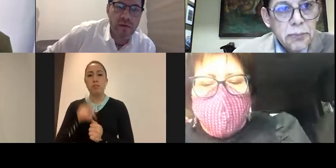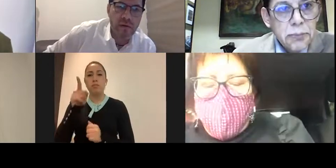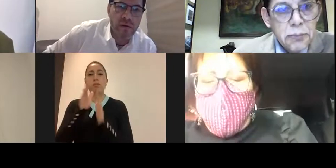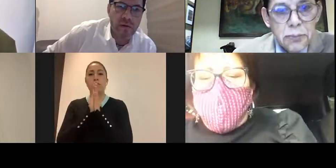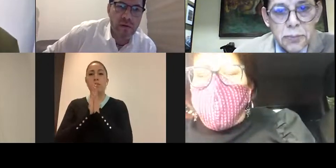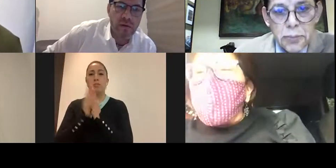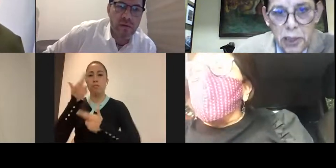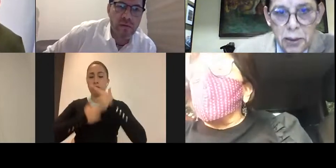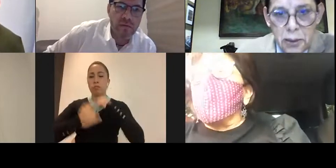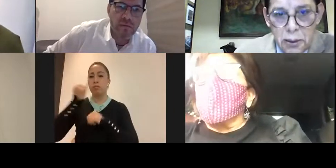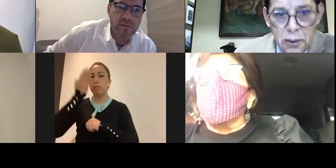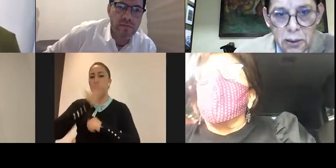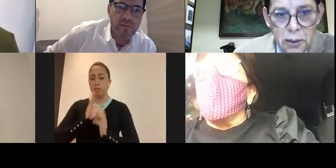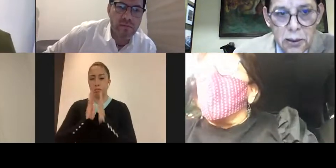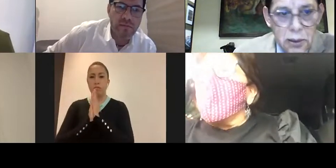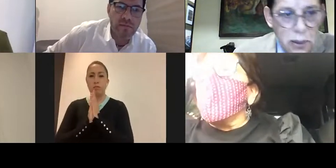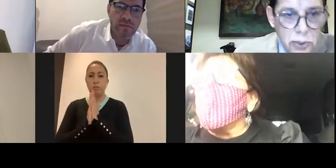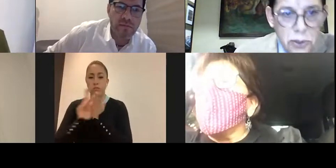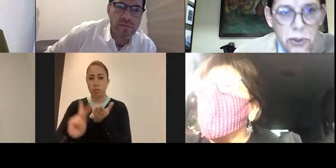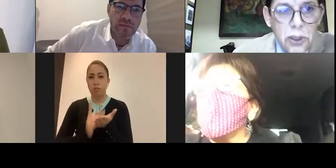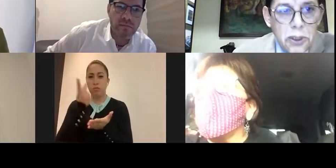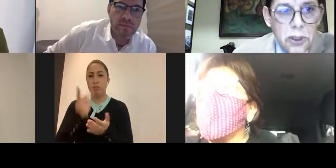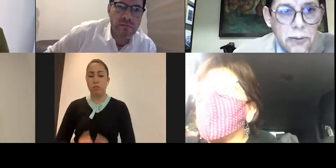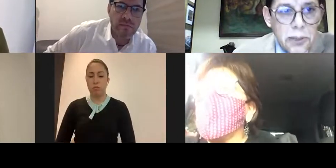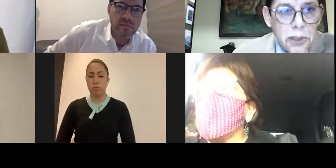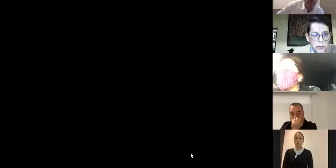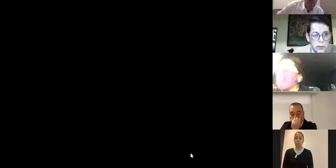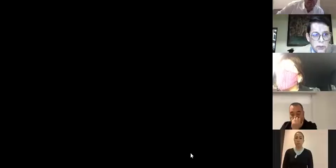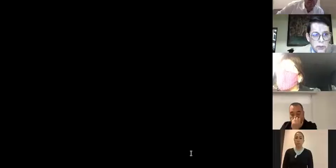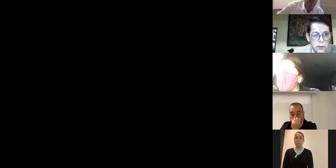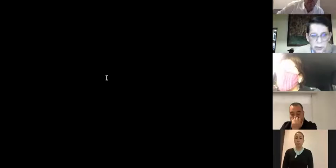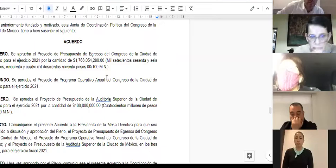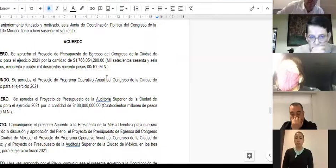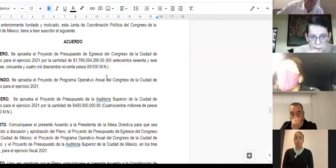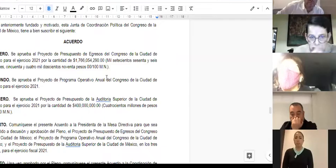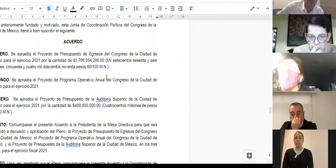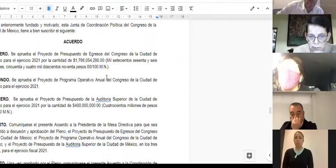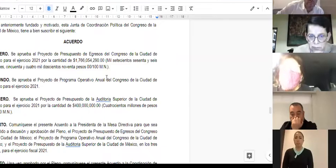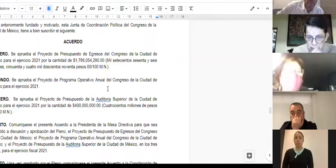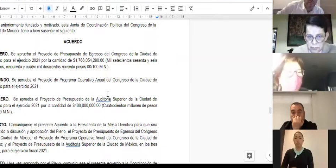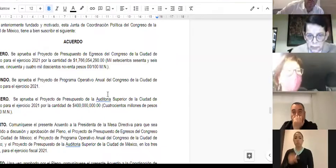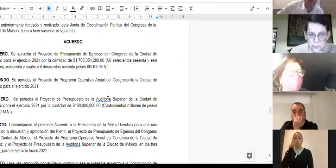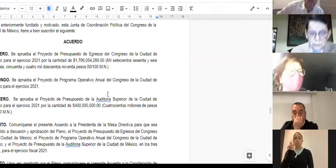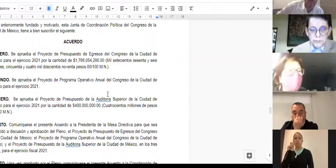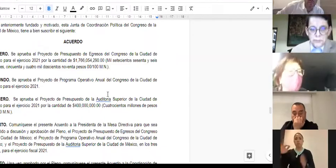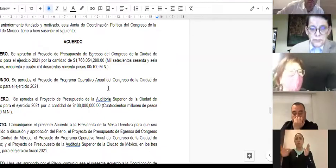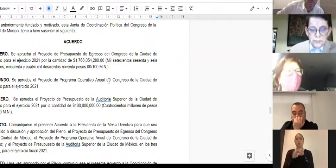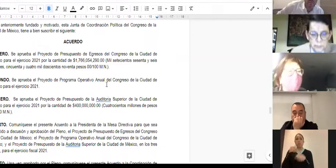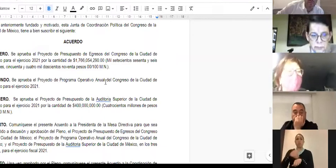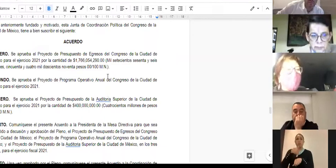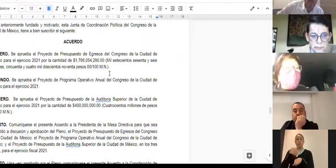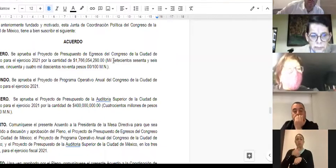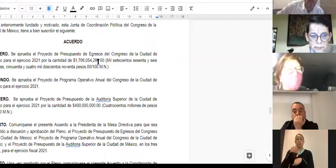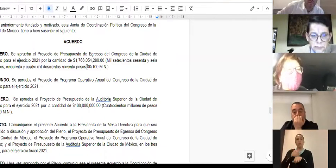la imagen, sí. Si son tan amables. Mucho gusto. Sí, con mucho gusto. Nada más en el resolutivo justamente en